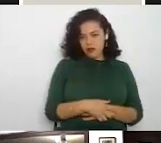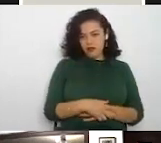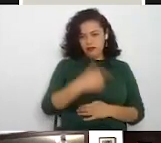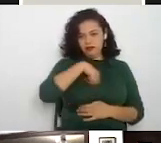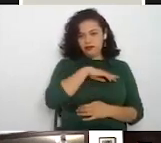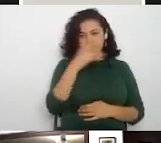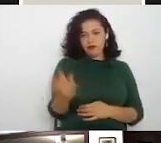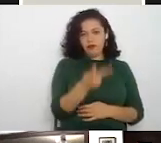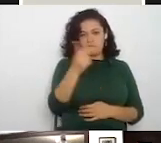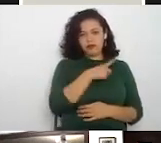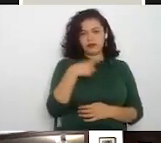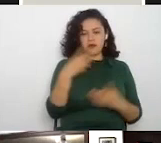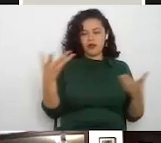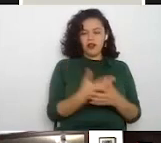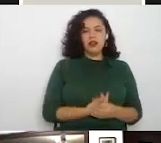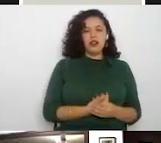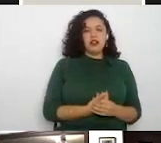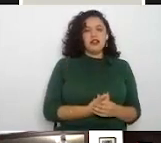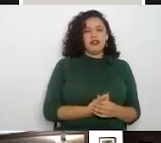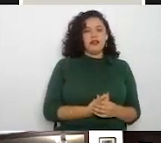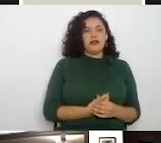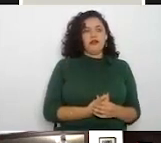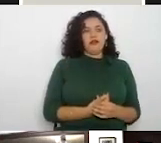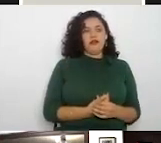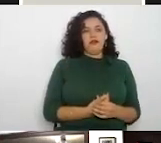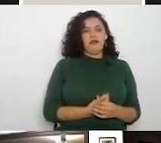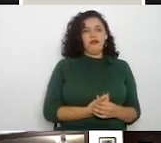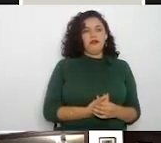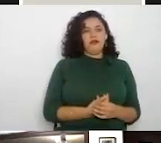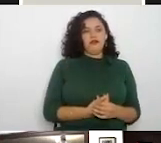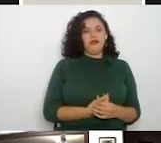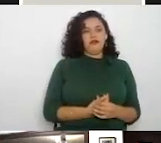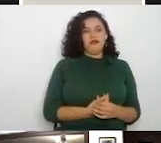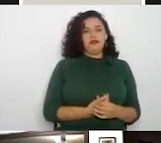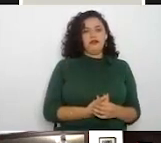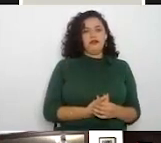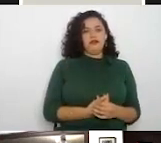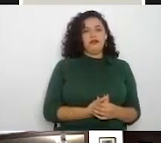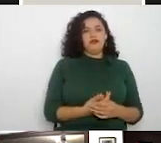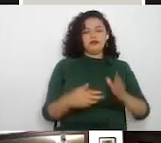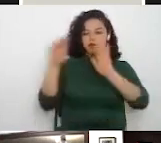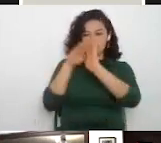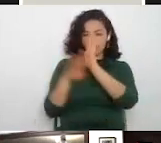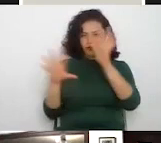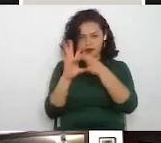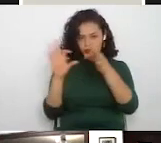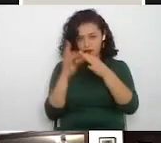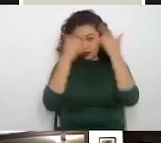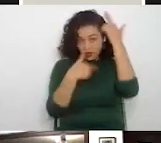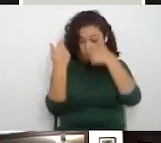están aquí. ¿Cuál es el procedimiento que se va a analizar? ¿Sí?